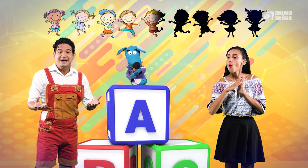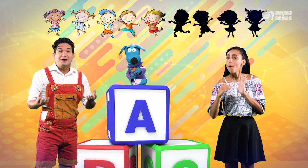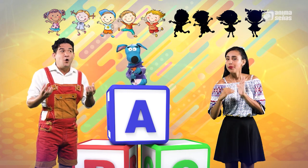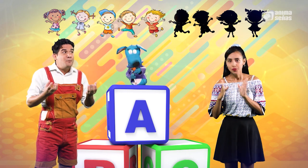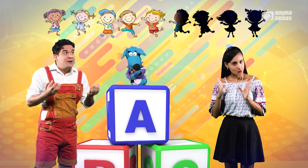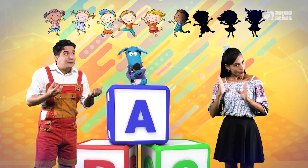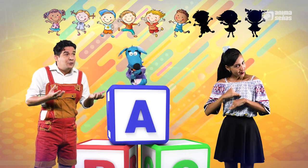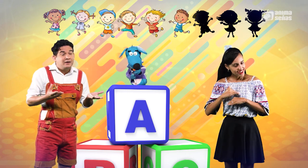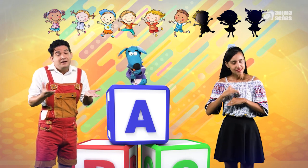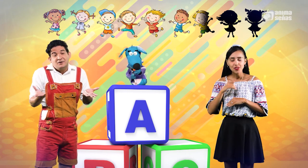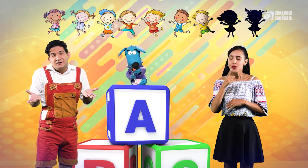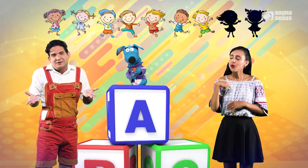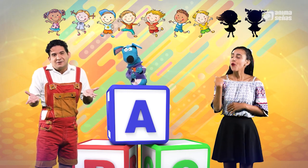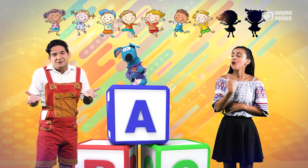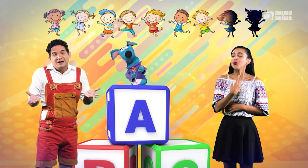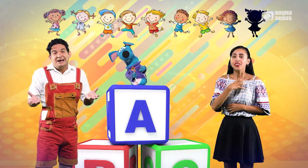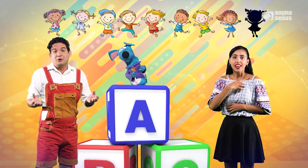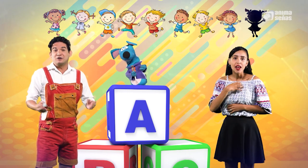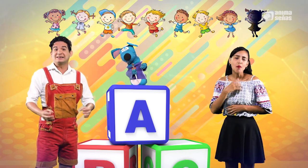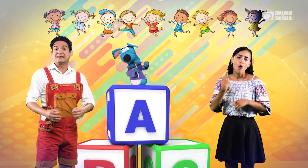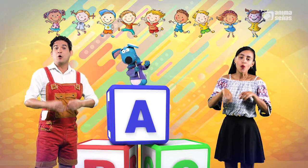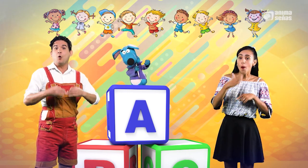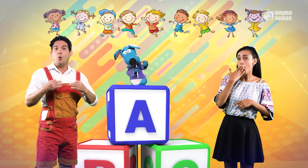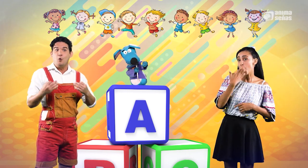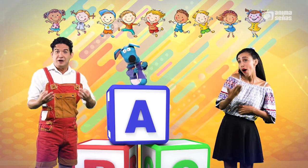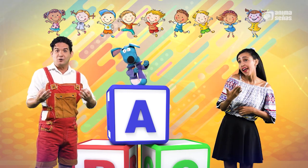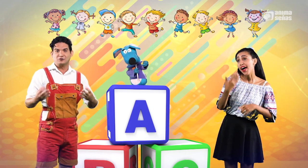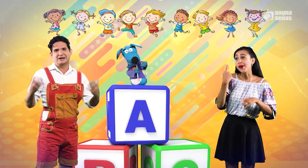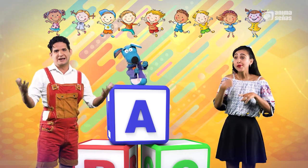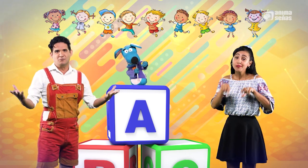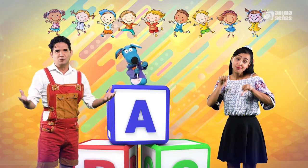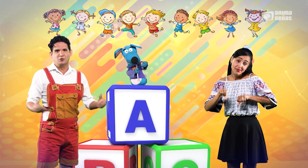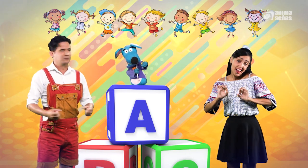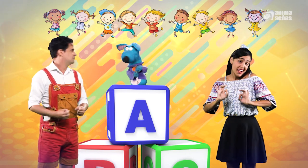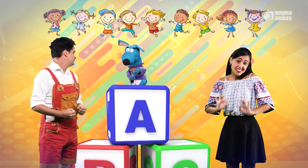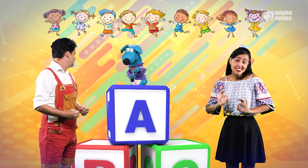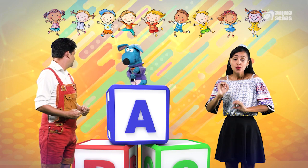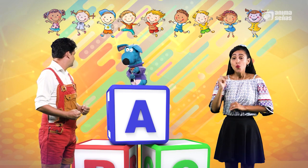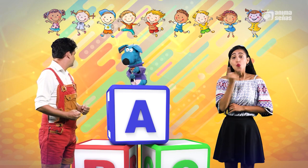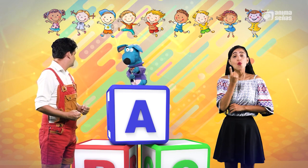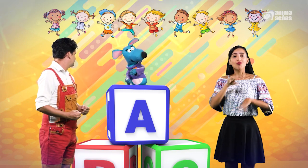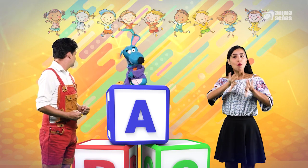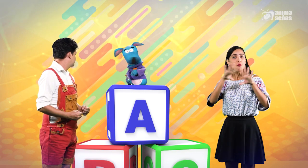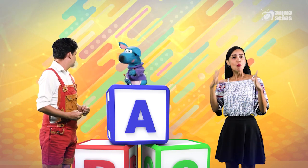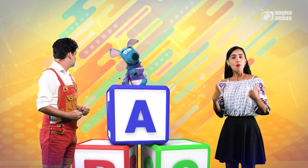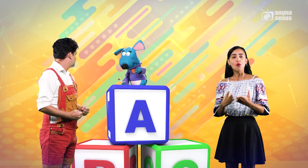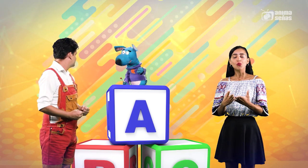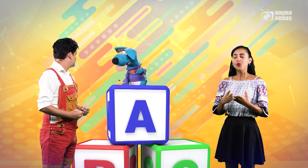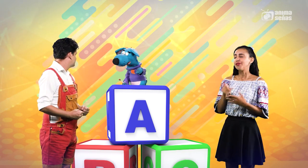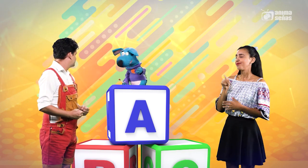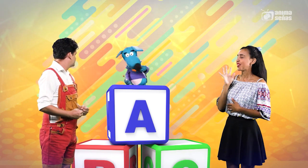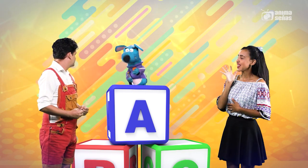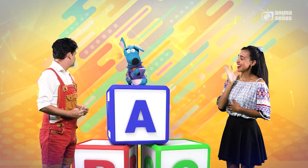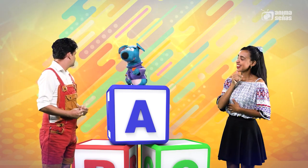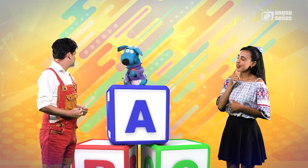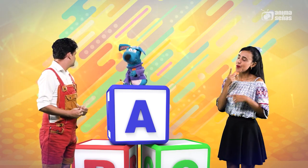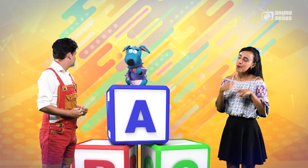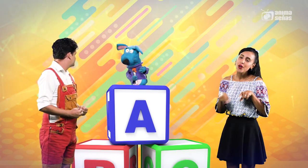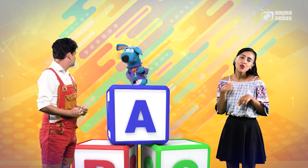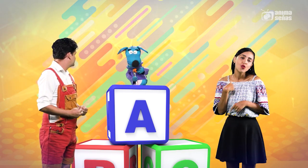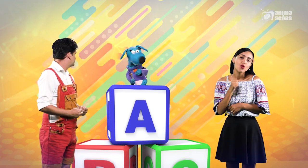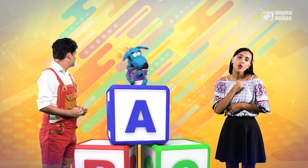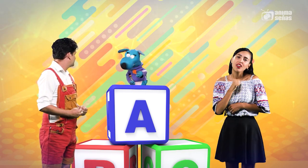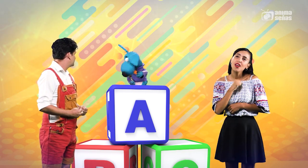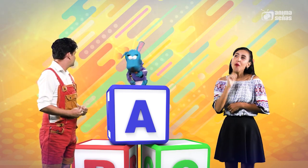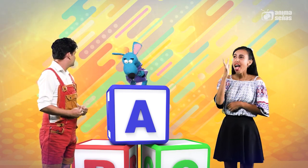irrepetibles, con virtudes y defectos que nos hacen únicos en el mundo. ¿Mm? Ah, eso está muy lindo, pero yo